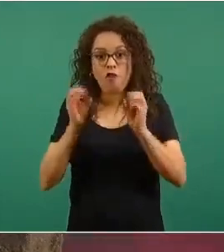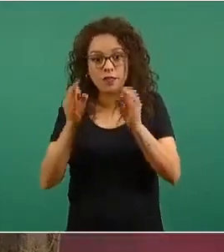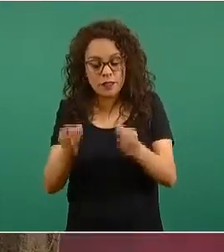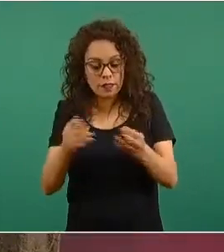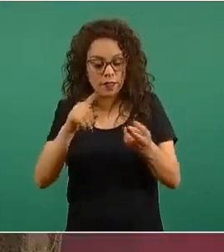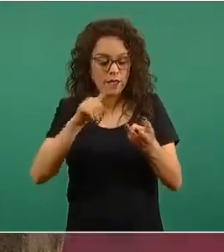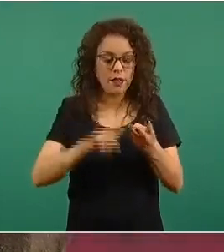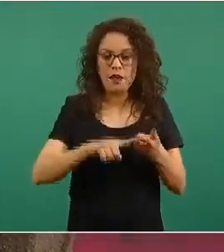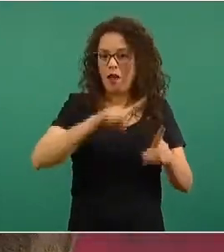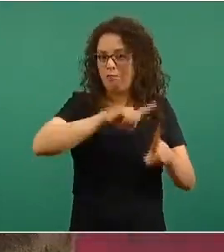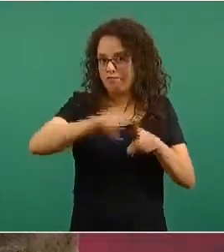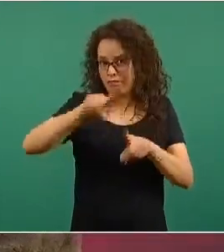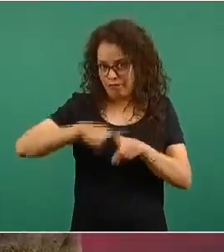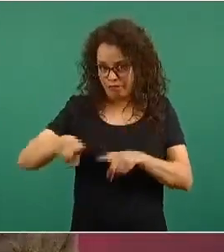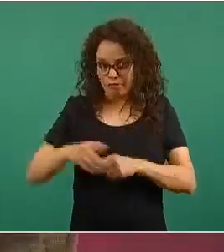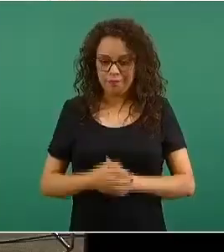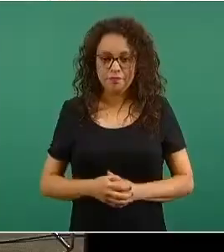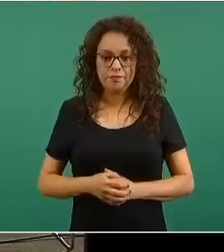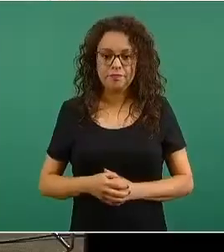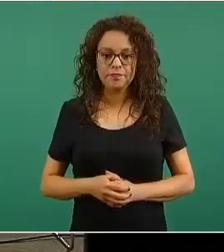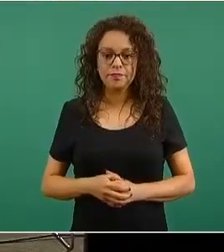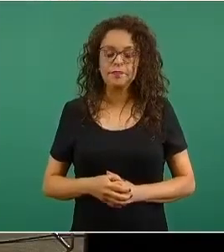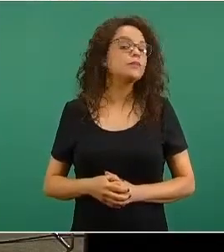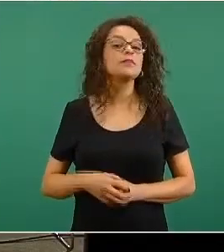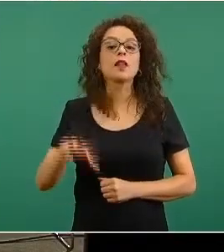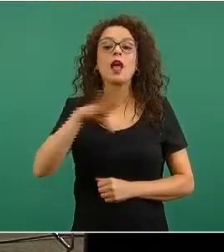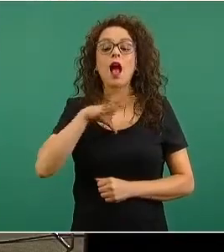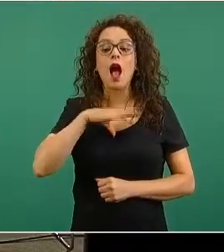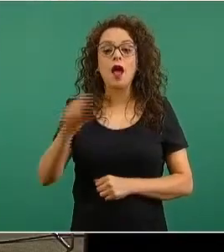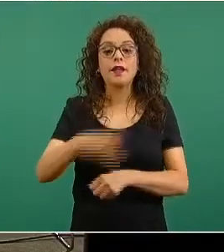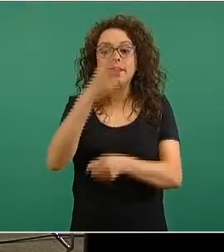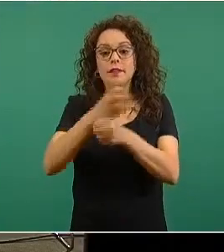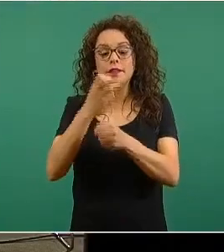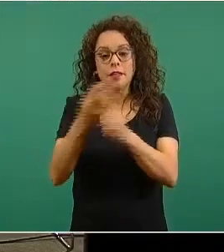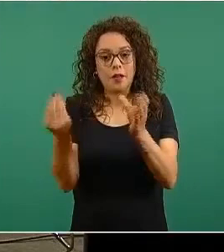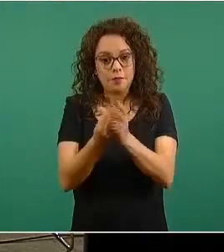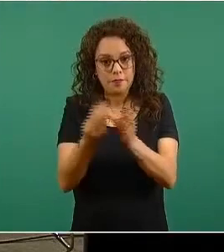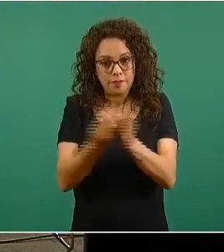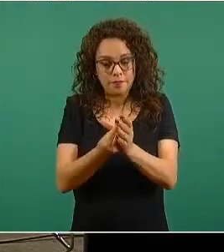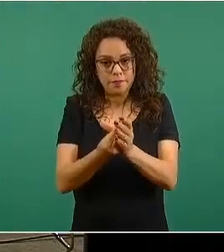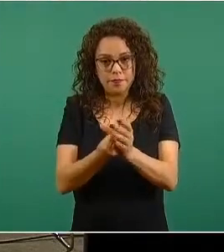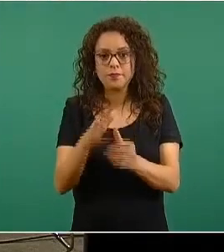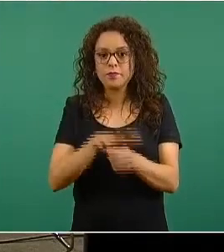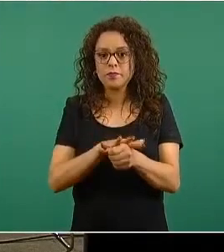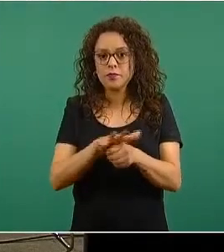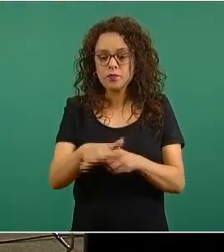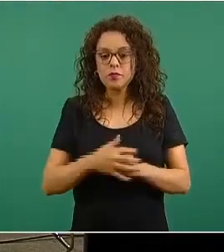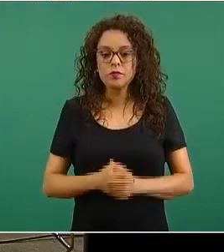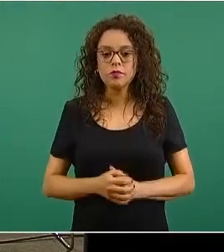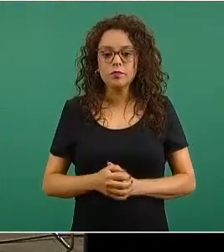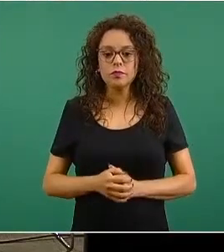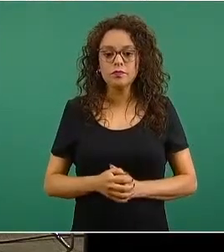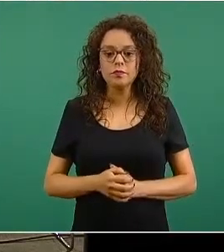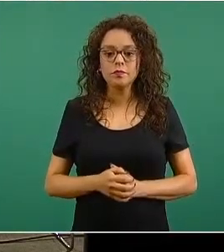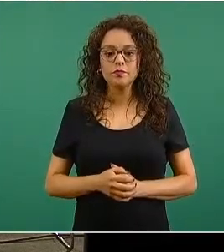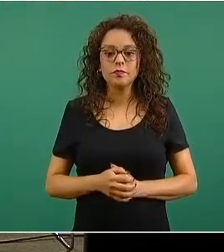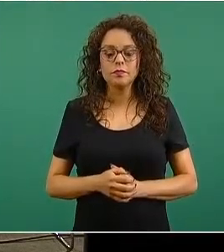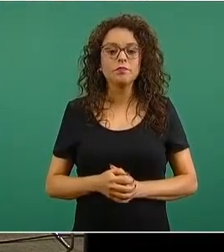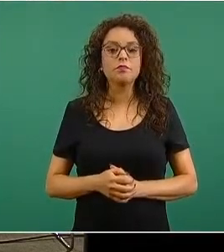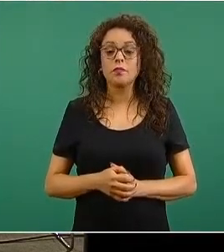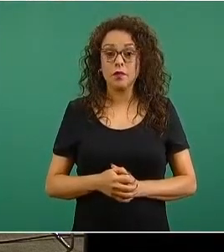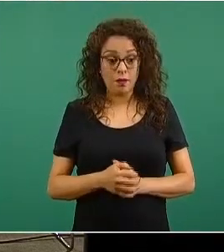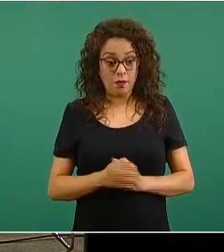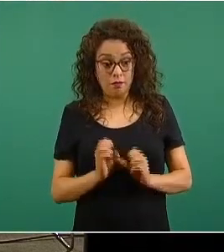públicas, etcétera. Hay una tercera clase de puestos de vacunación que son los itinerantes, no es un puesto